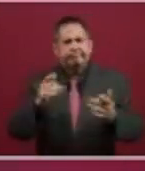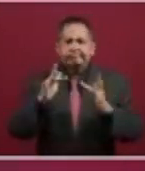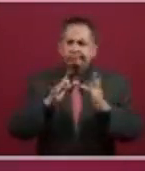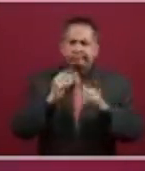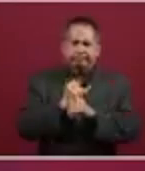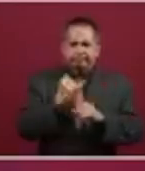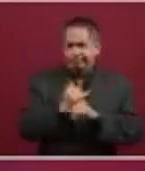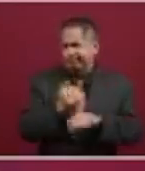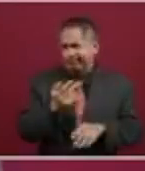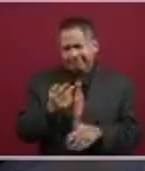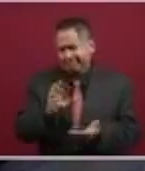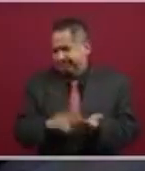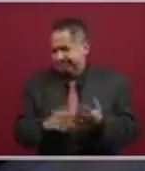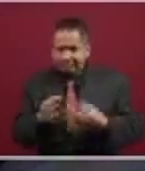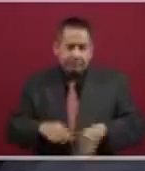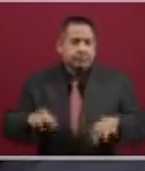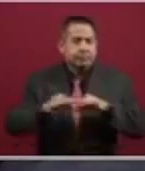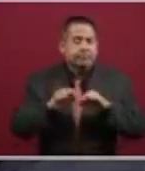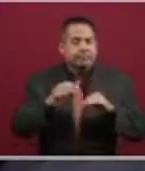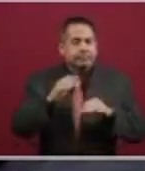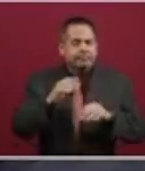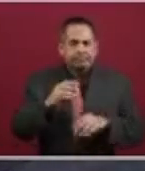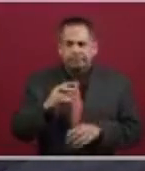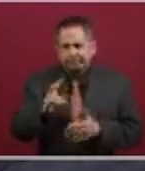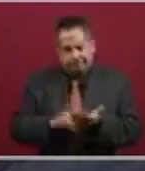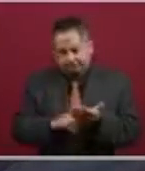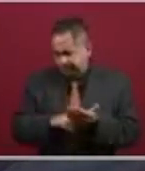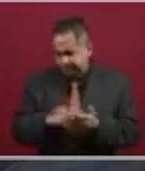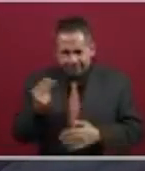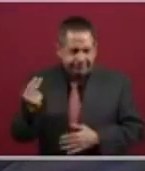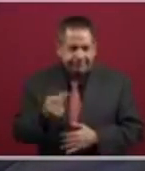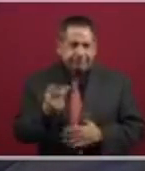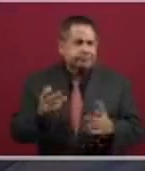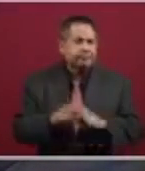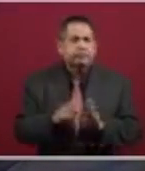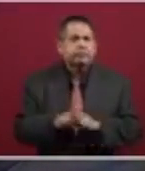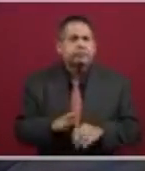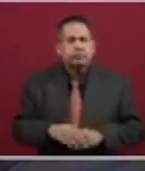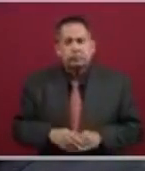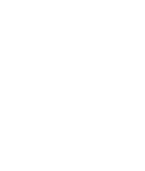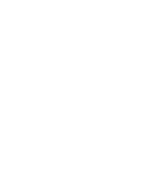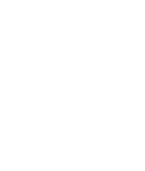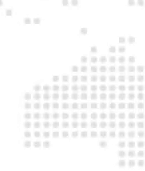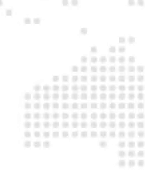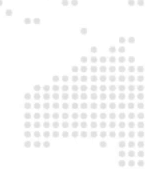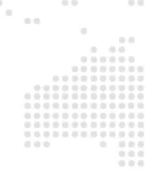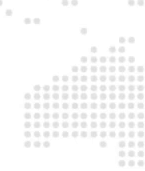que es fundamental. Con información de Verónica Torres Lizama, Notimex.